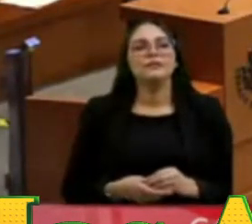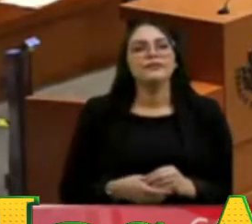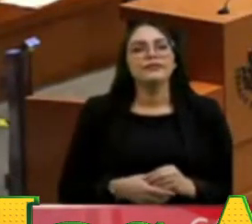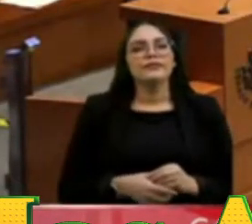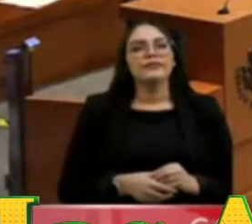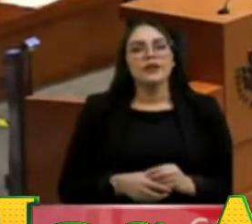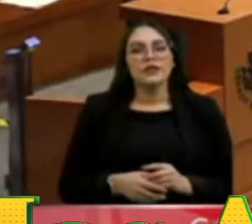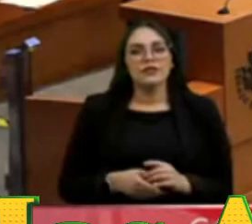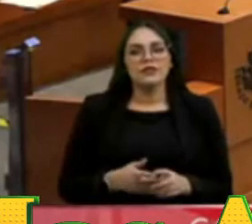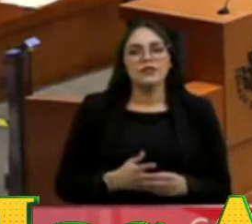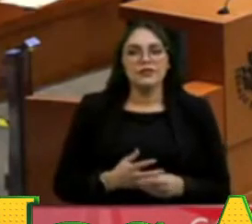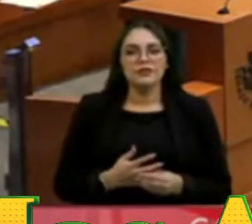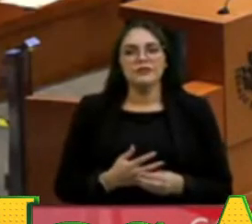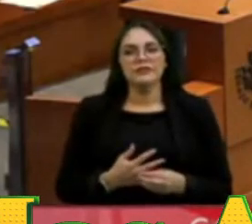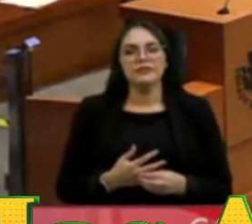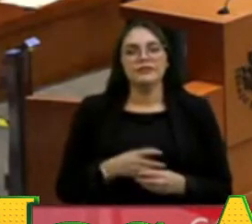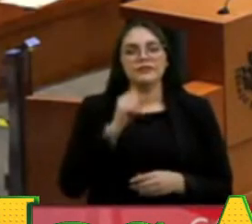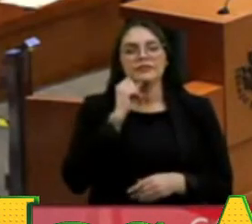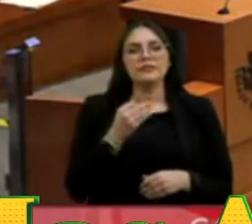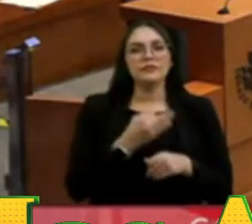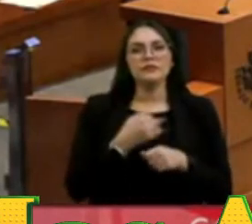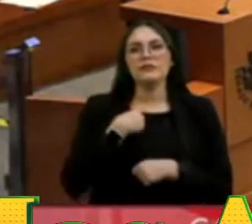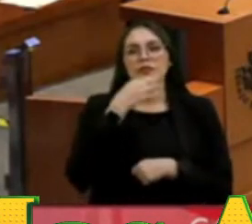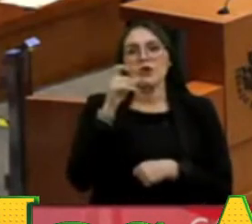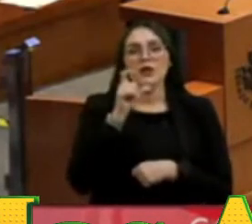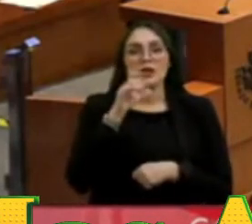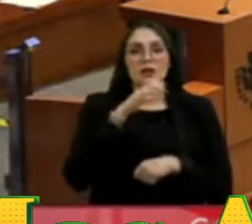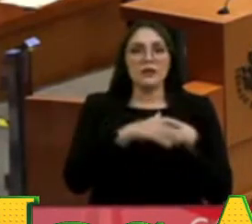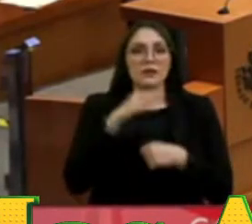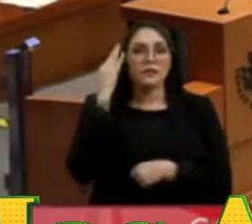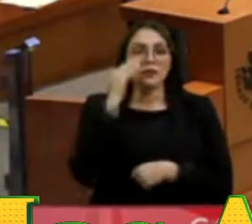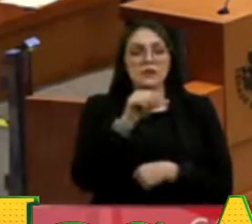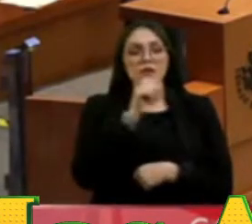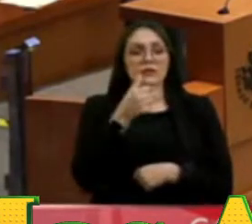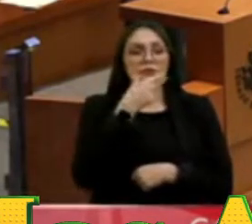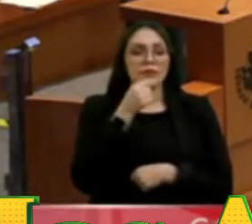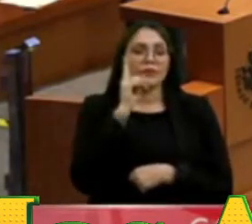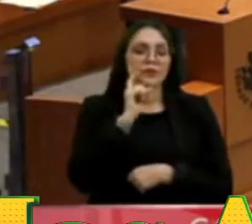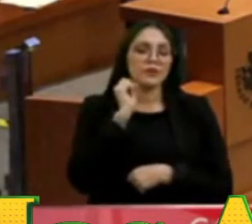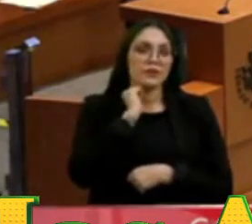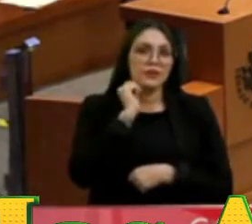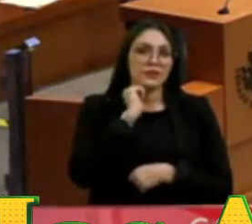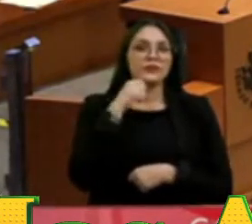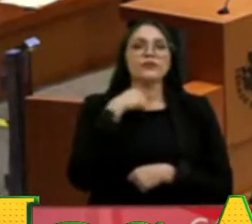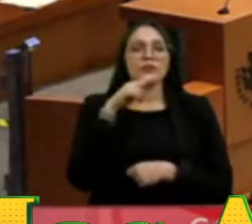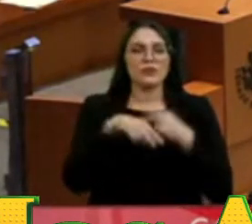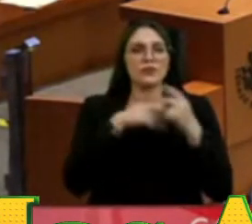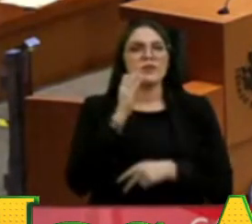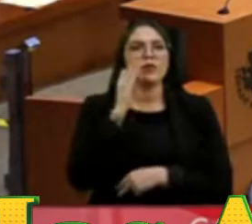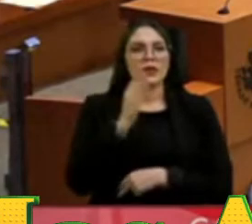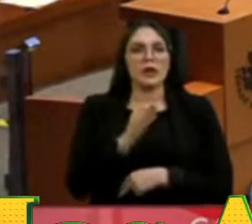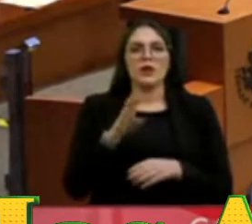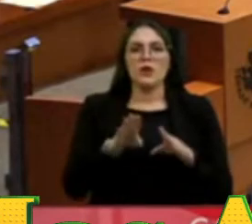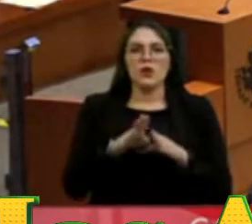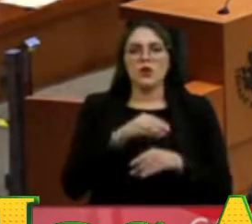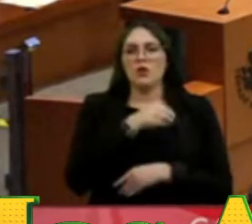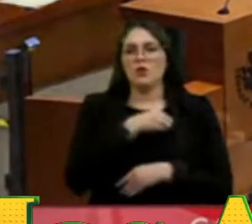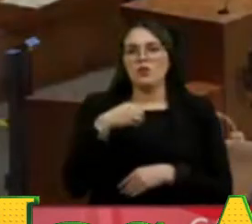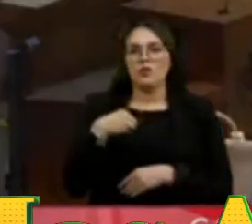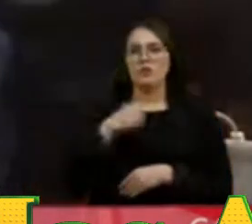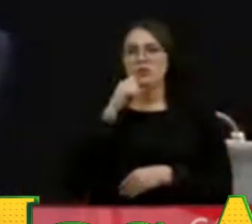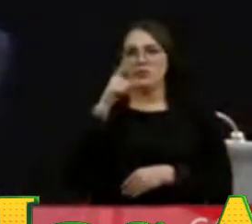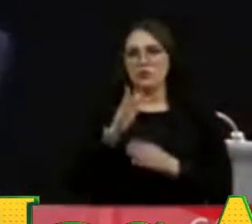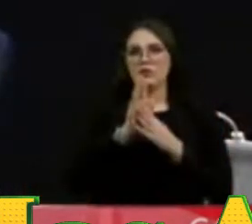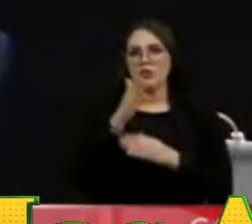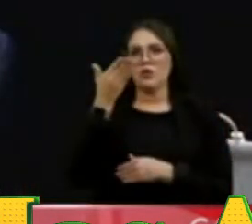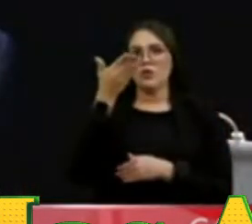mi ayudante para decirme si ya terminó en el tiempo algún senador y senadora, voy a aceptar que de manera oficiosa haga esa